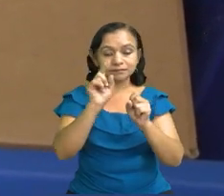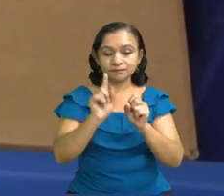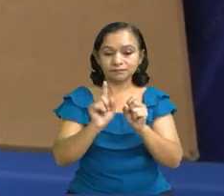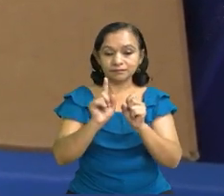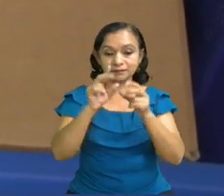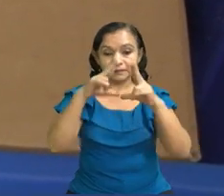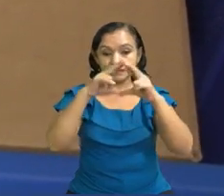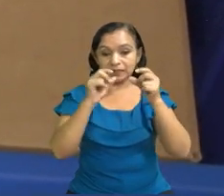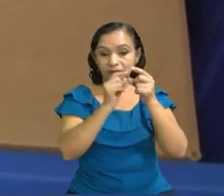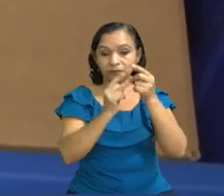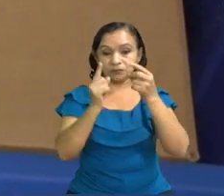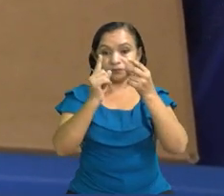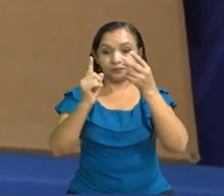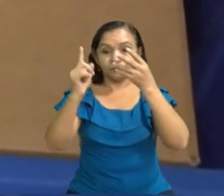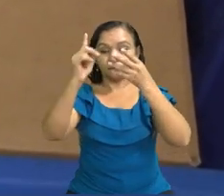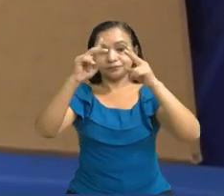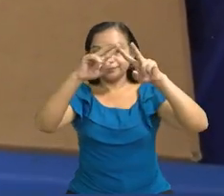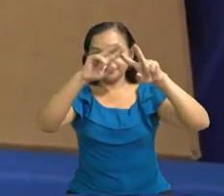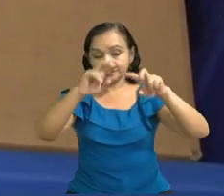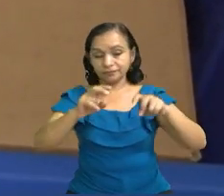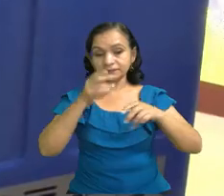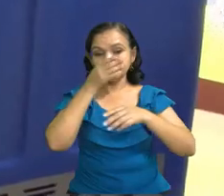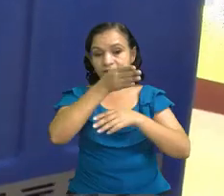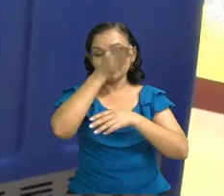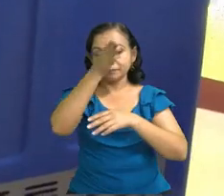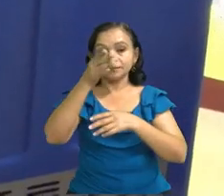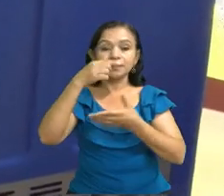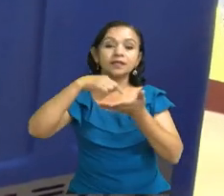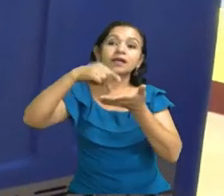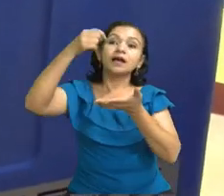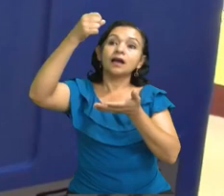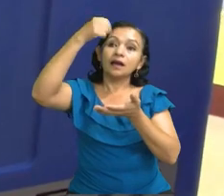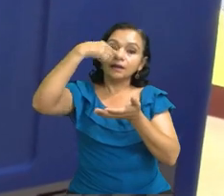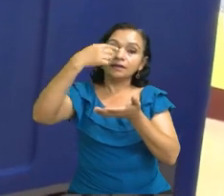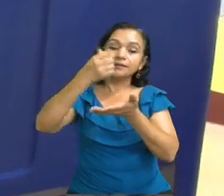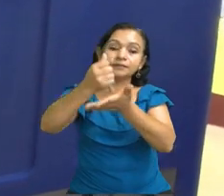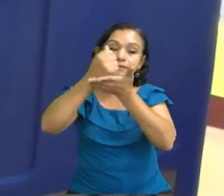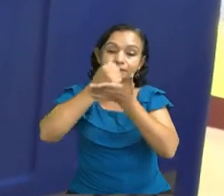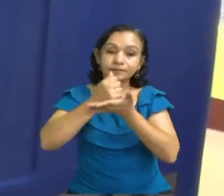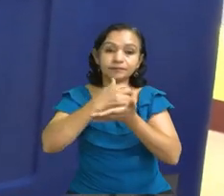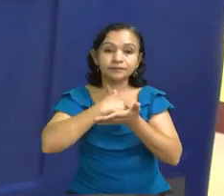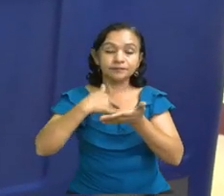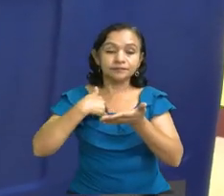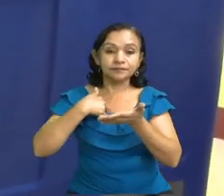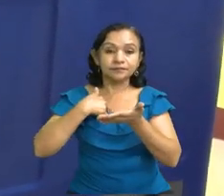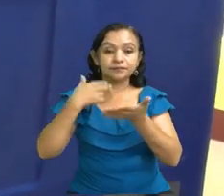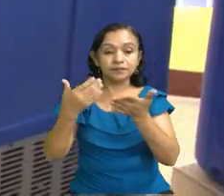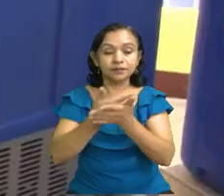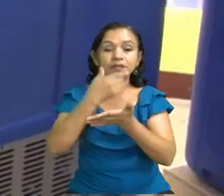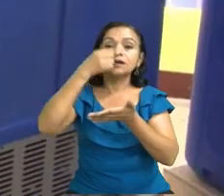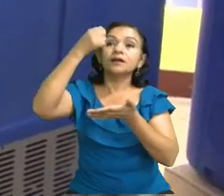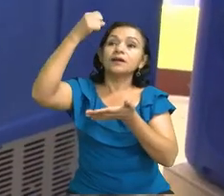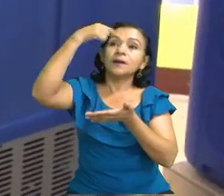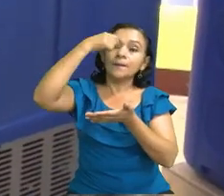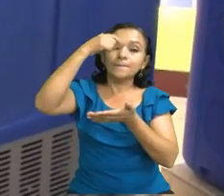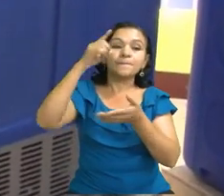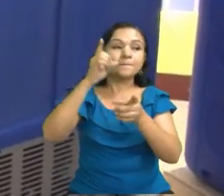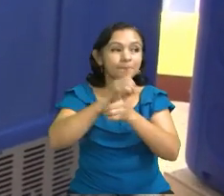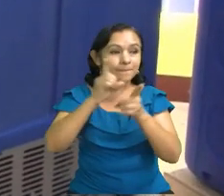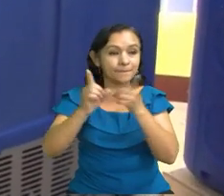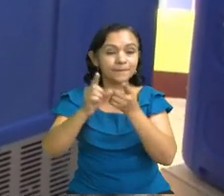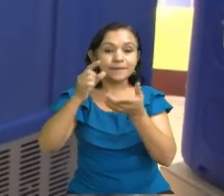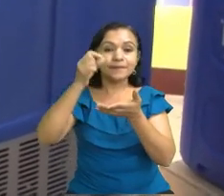de países que han sido evaluados en la gestión efectiva de vacunas, lo que abre la oportunidad para introducir nuevas vacunas y garantizar